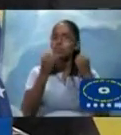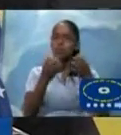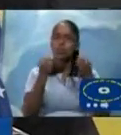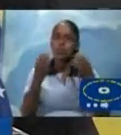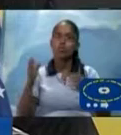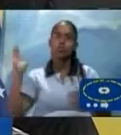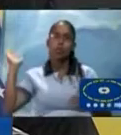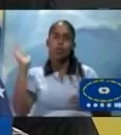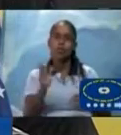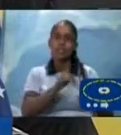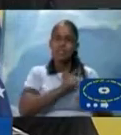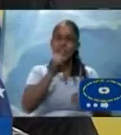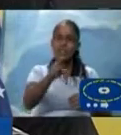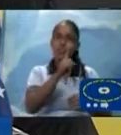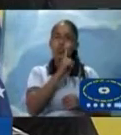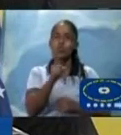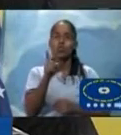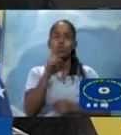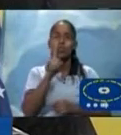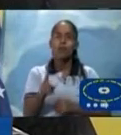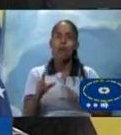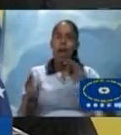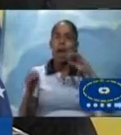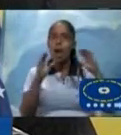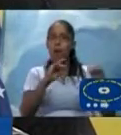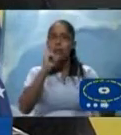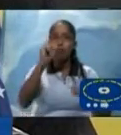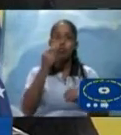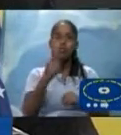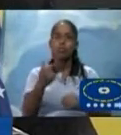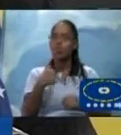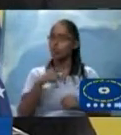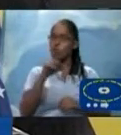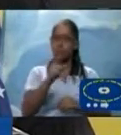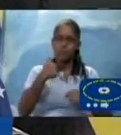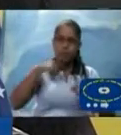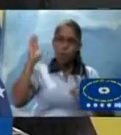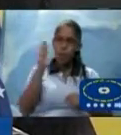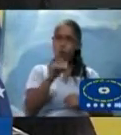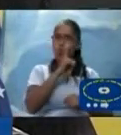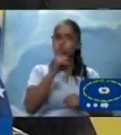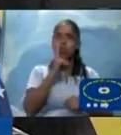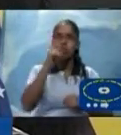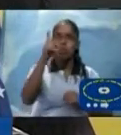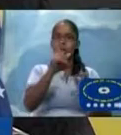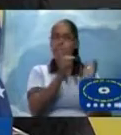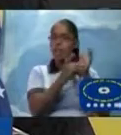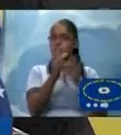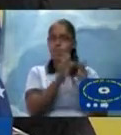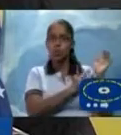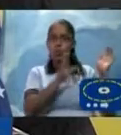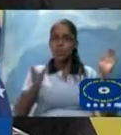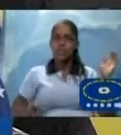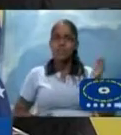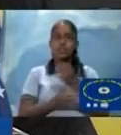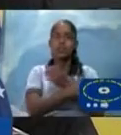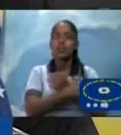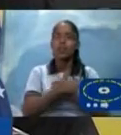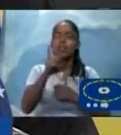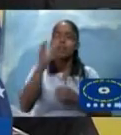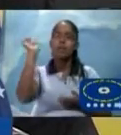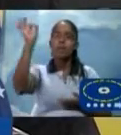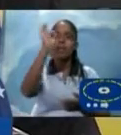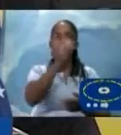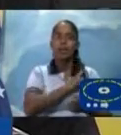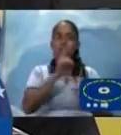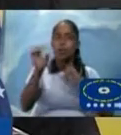muchos vendrán en su nombre, hablando y diciendo: no, yo vengo en el nombre del Señor Jesucristo y predicando